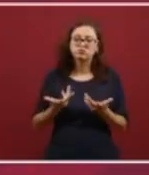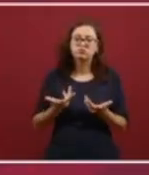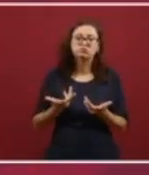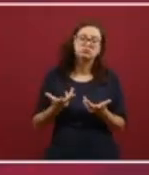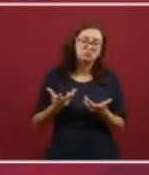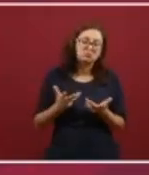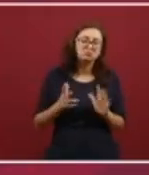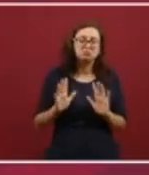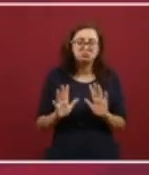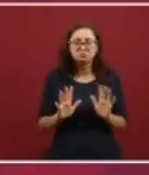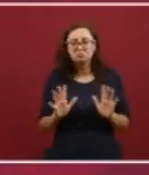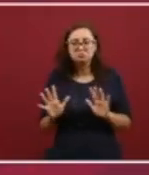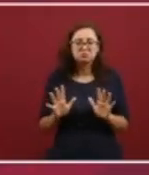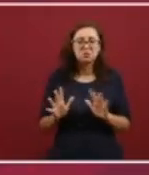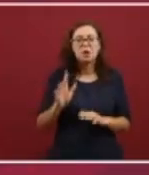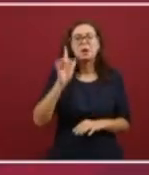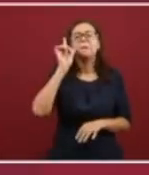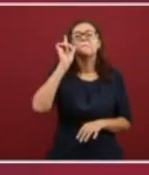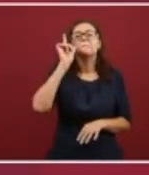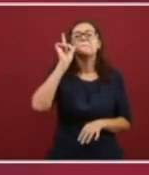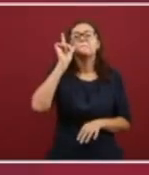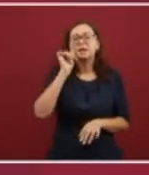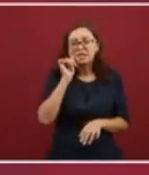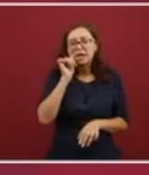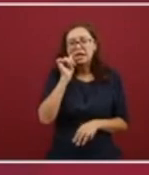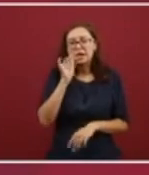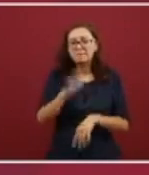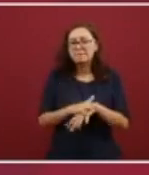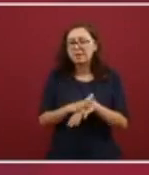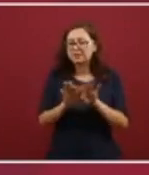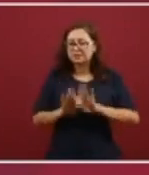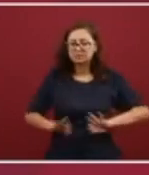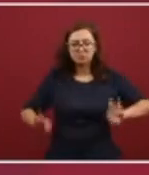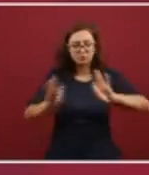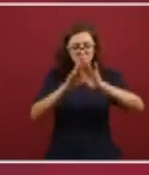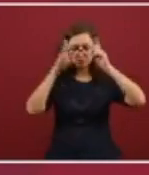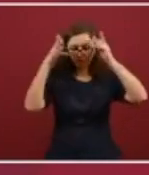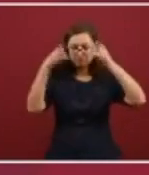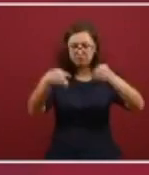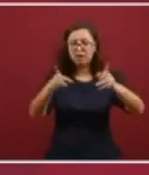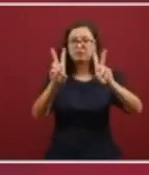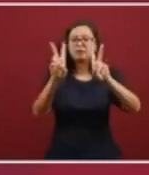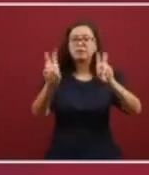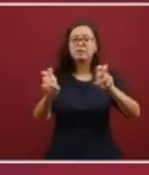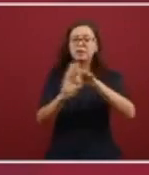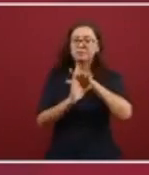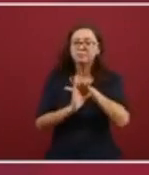Mañana lo que se va a tratar básicamente es el tema migratorio.